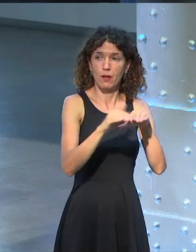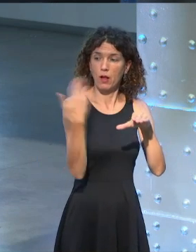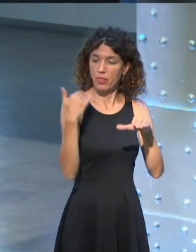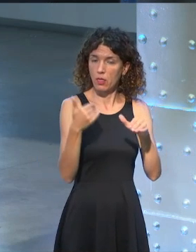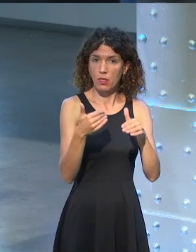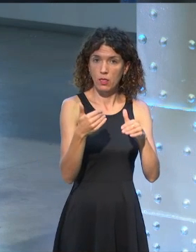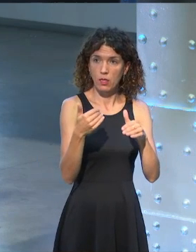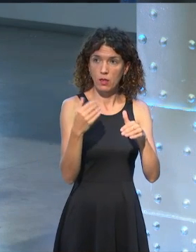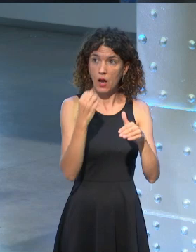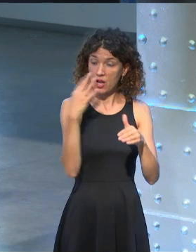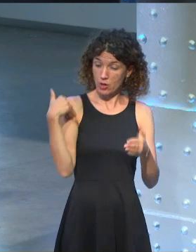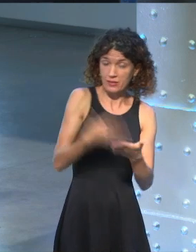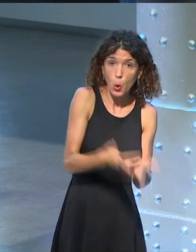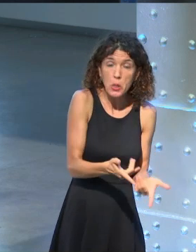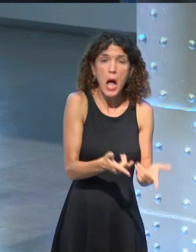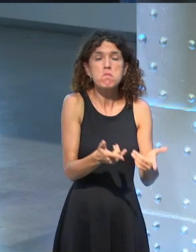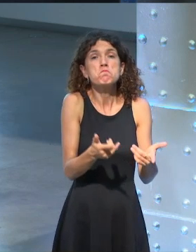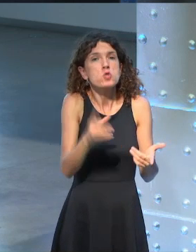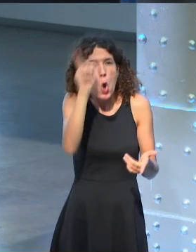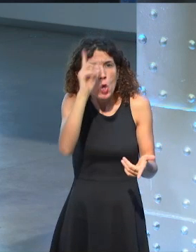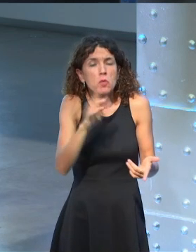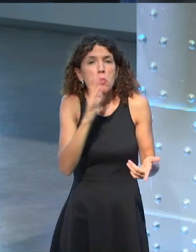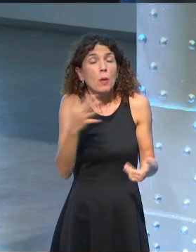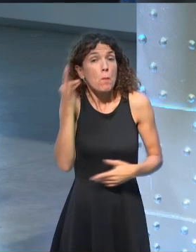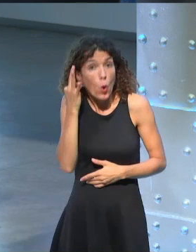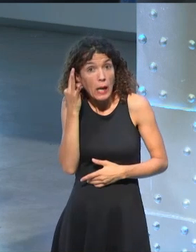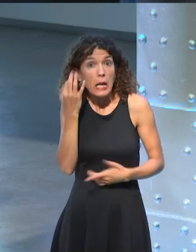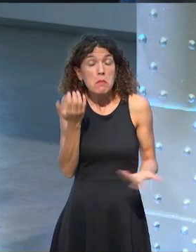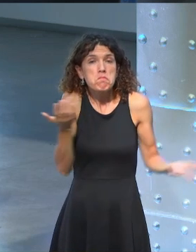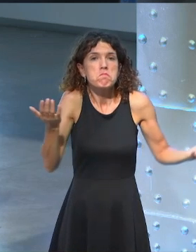últimos años no sabemos qué está pasando, que las mujeres